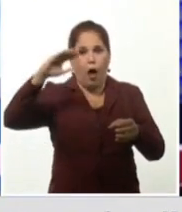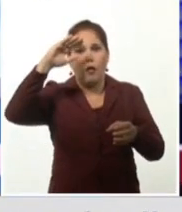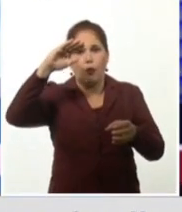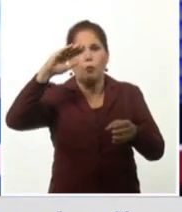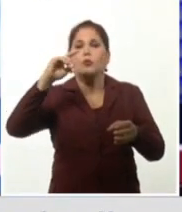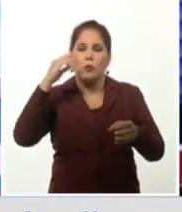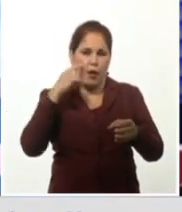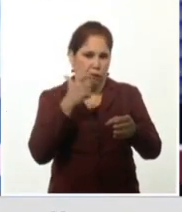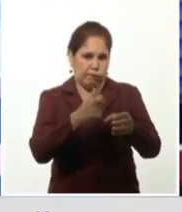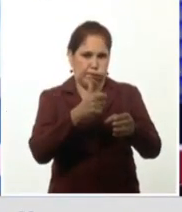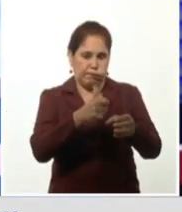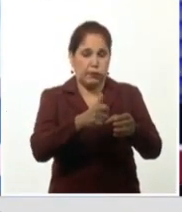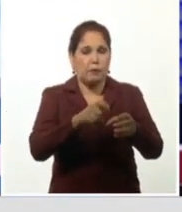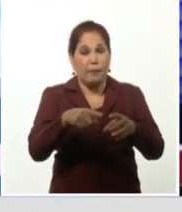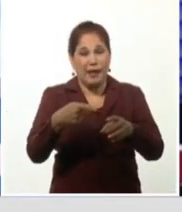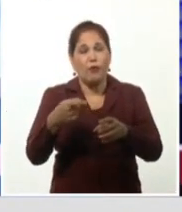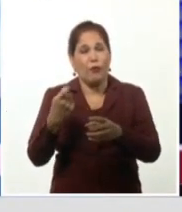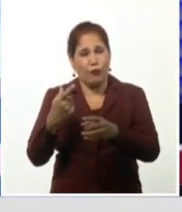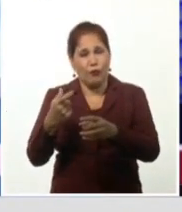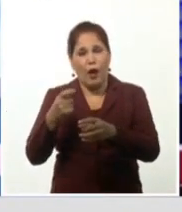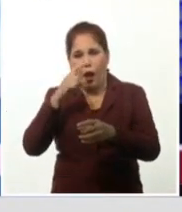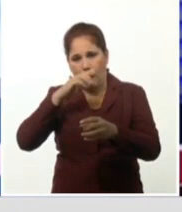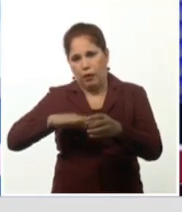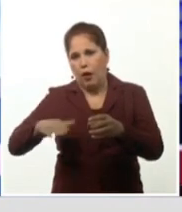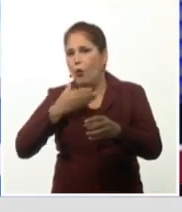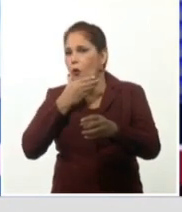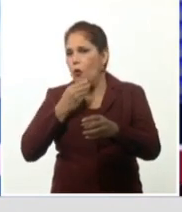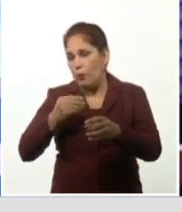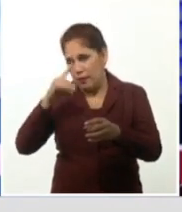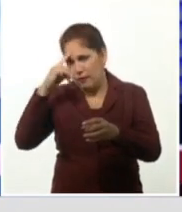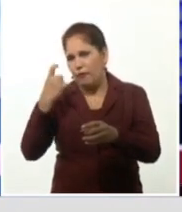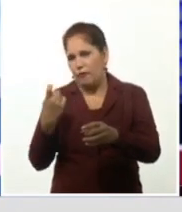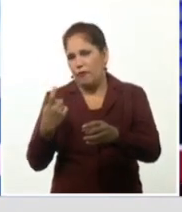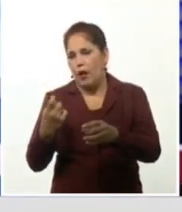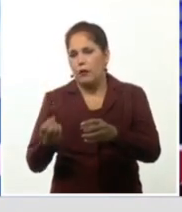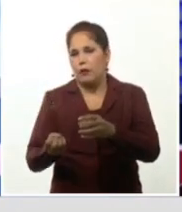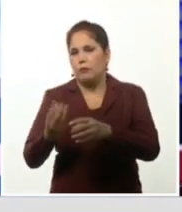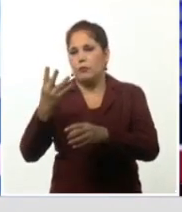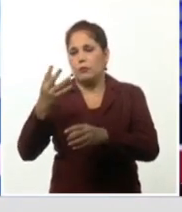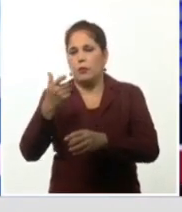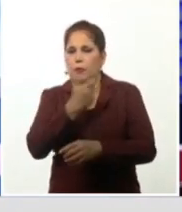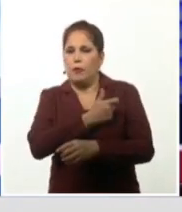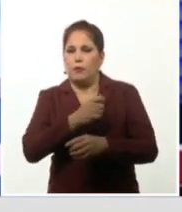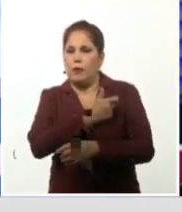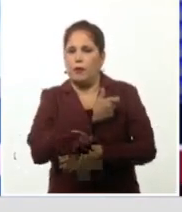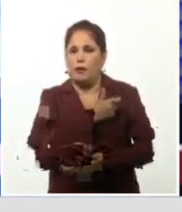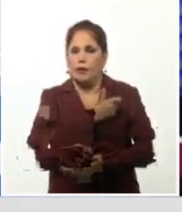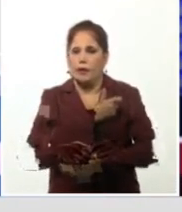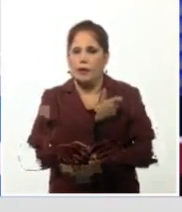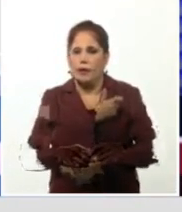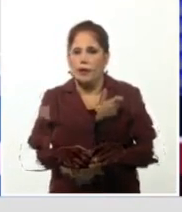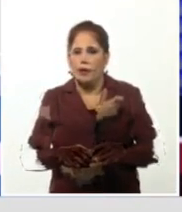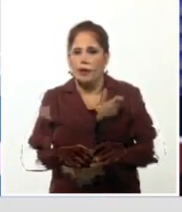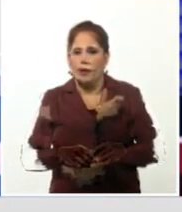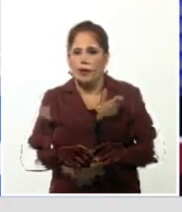del completamiento de la inmunidad de la población, hace falta también vacunar a los niños y adolescentes.